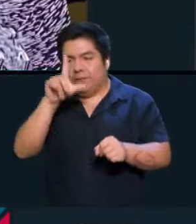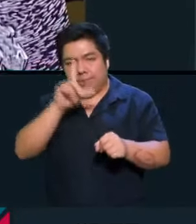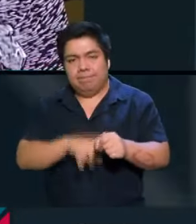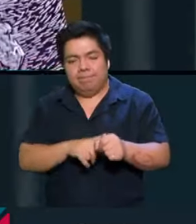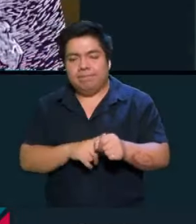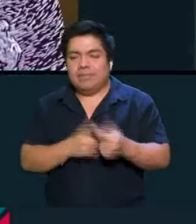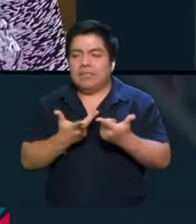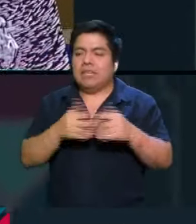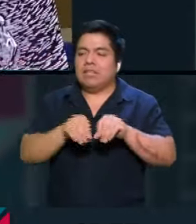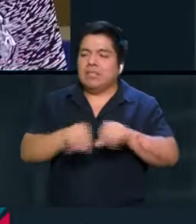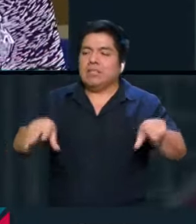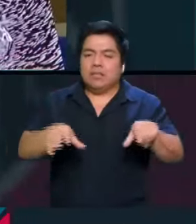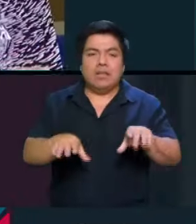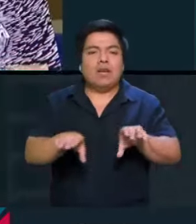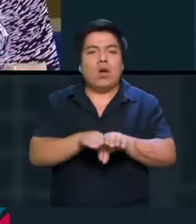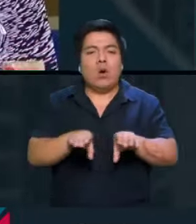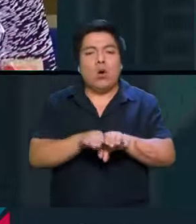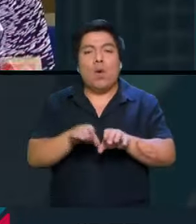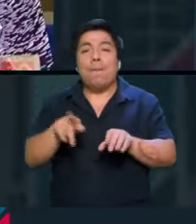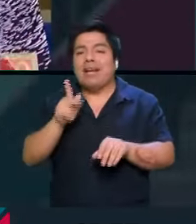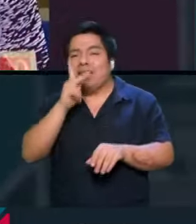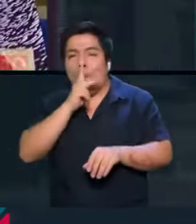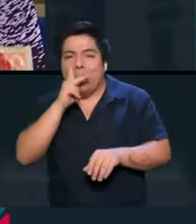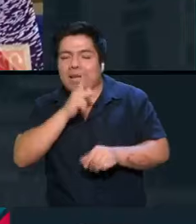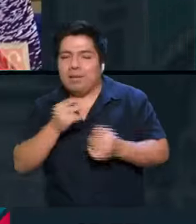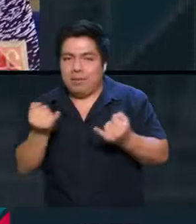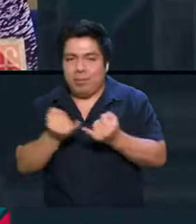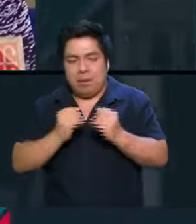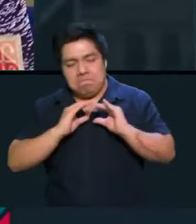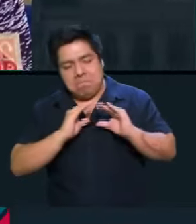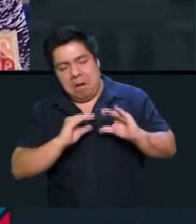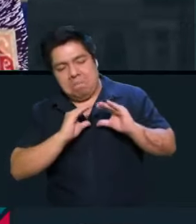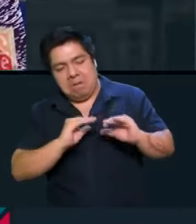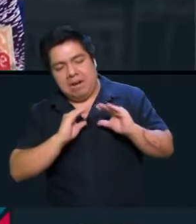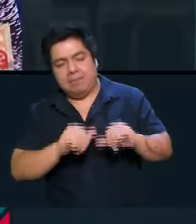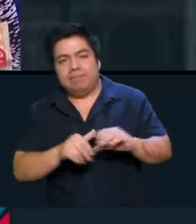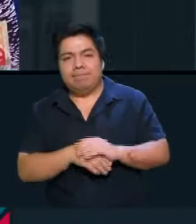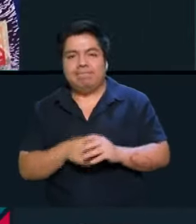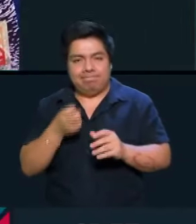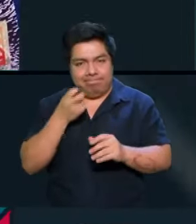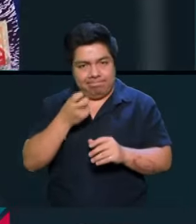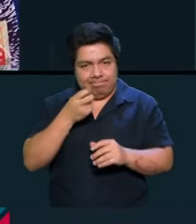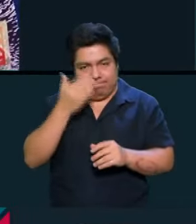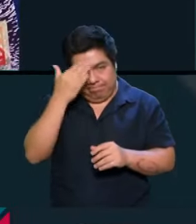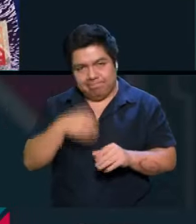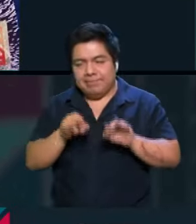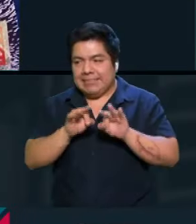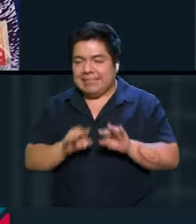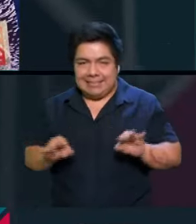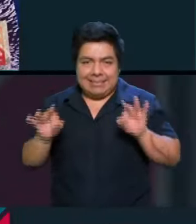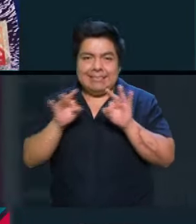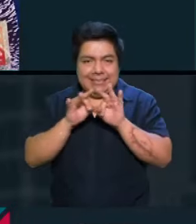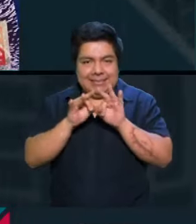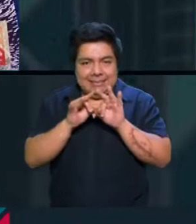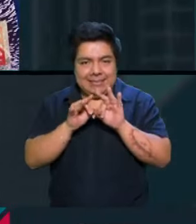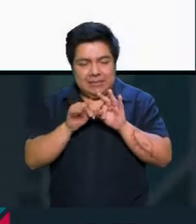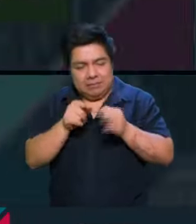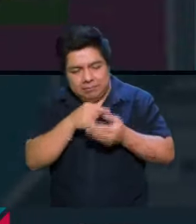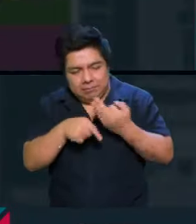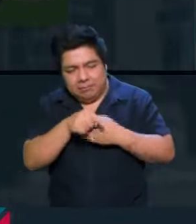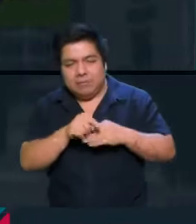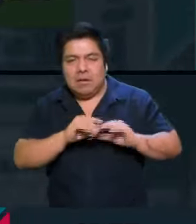cultura que incluye lo pedagógico, claro, que incluye esa herramienta fundamental de